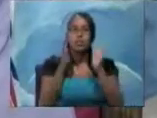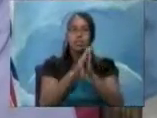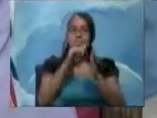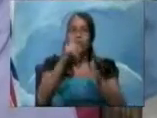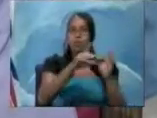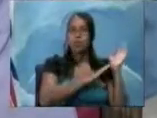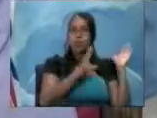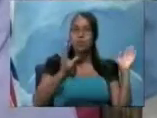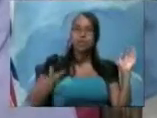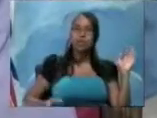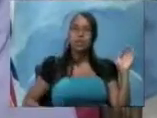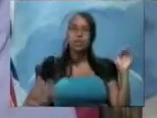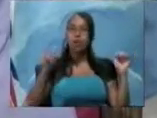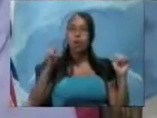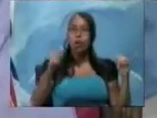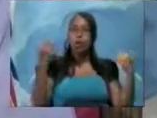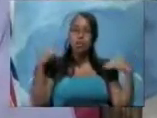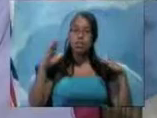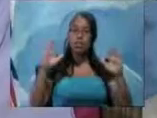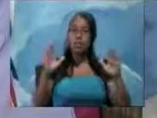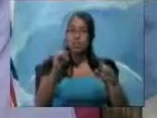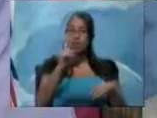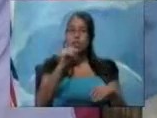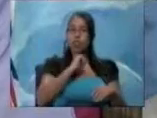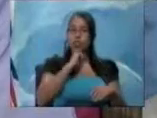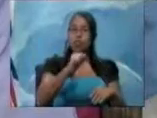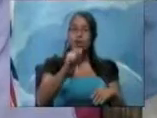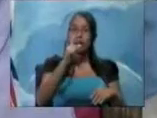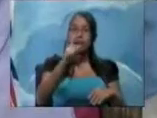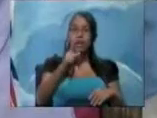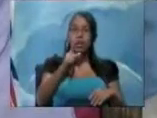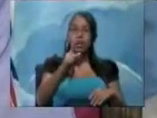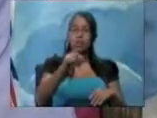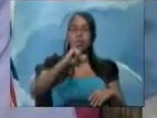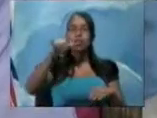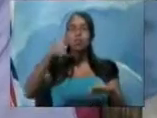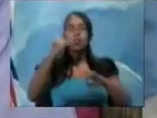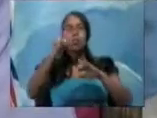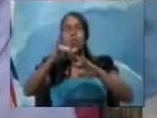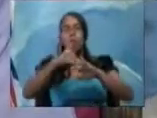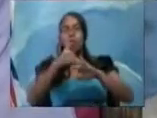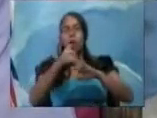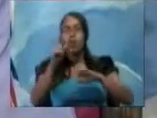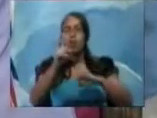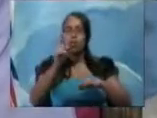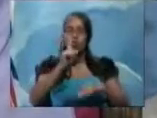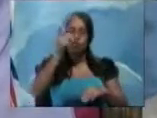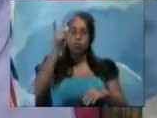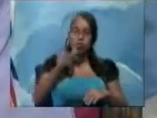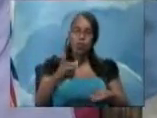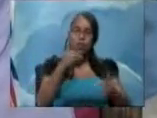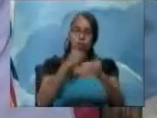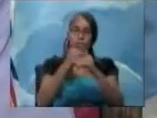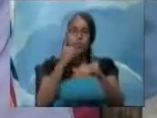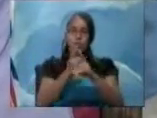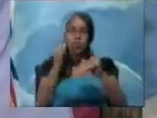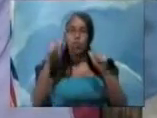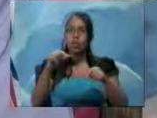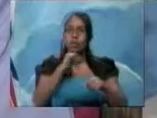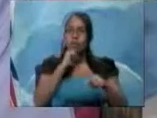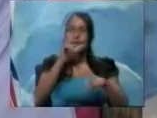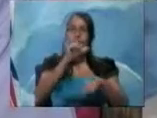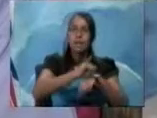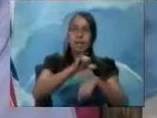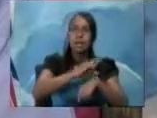cristiano hoy quizás no es Pedro hoy no es en Juan hoy no son en los discípulos hoy es en la iglesia de